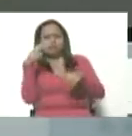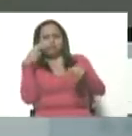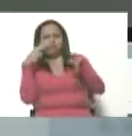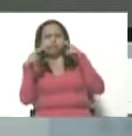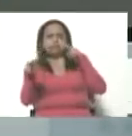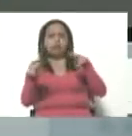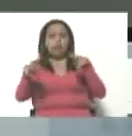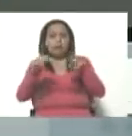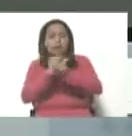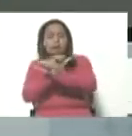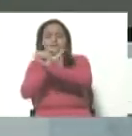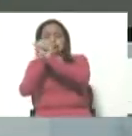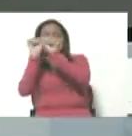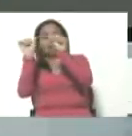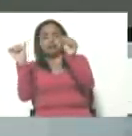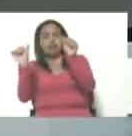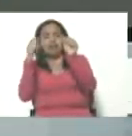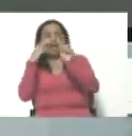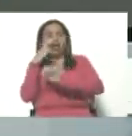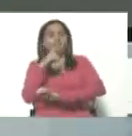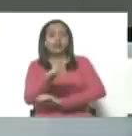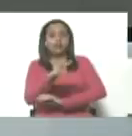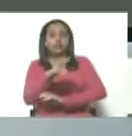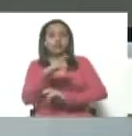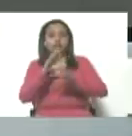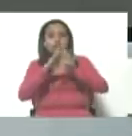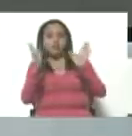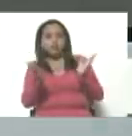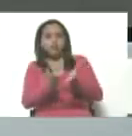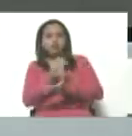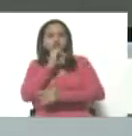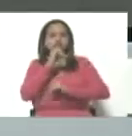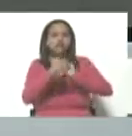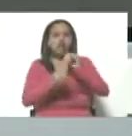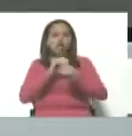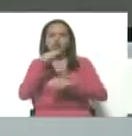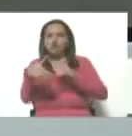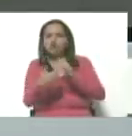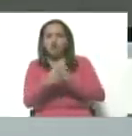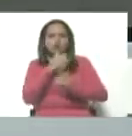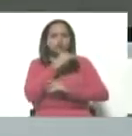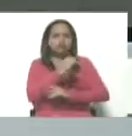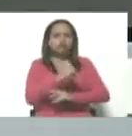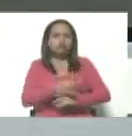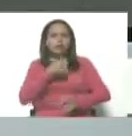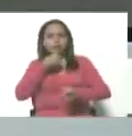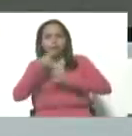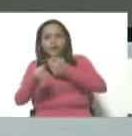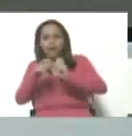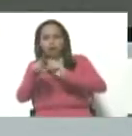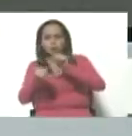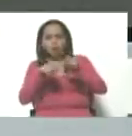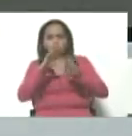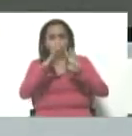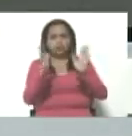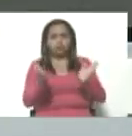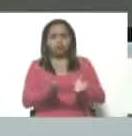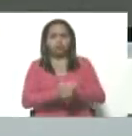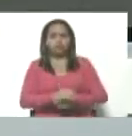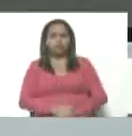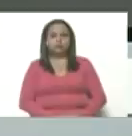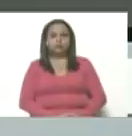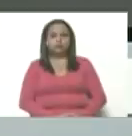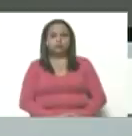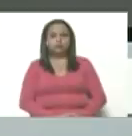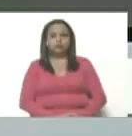en la madrugada a ver los noticieros en el mundo, todos los noticieros, programas de opinión en el mundo,